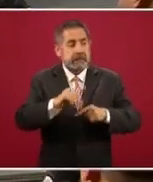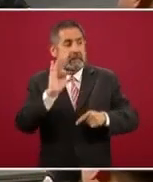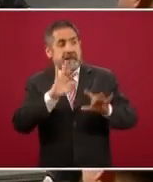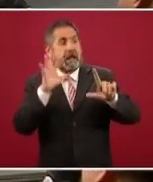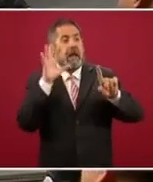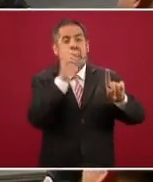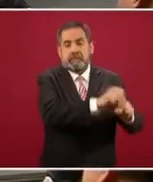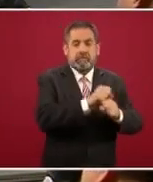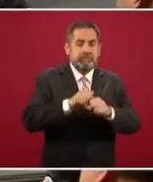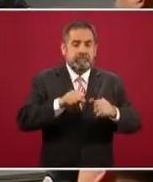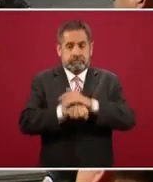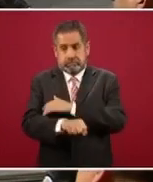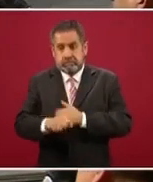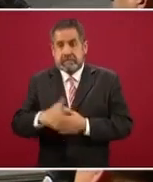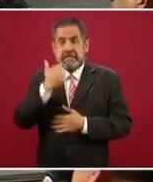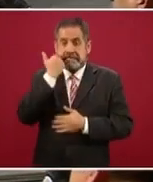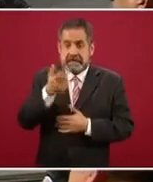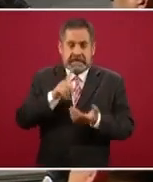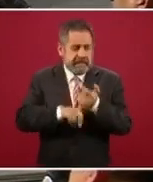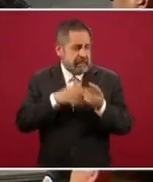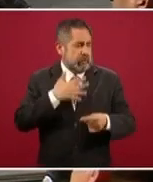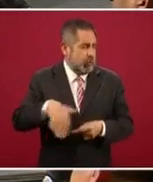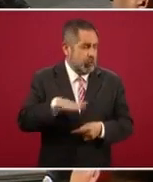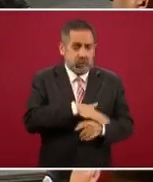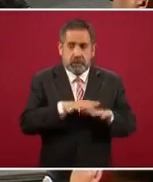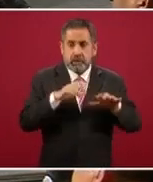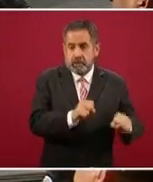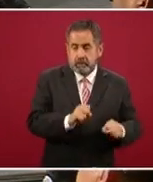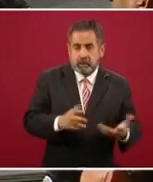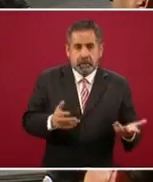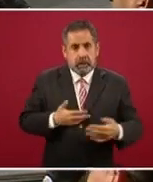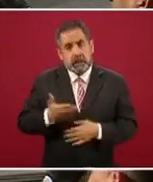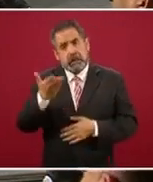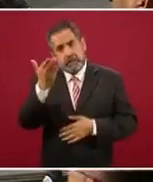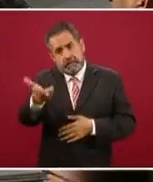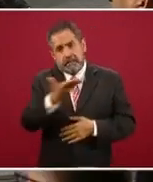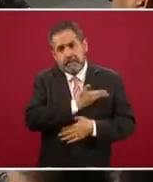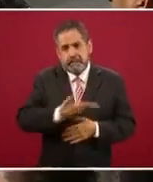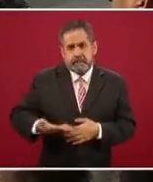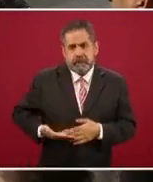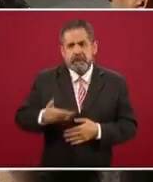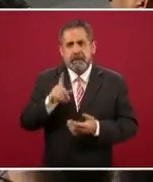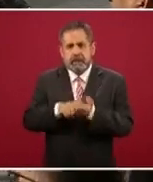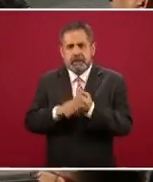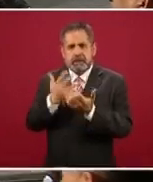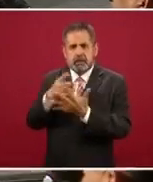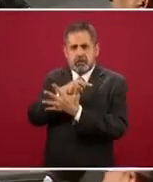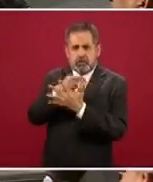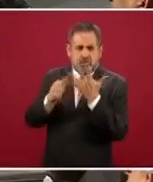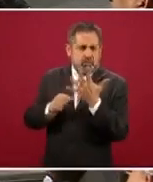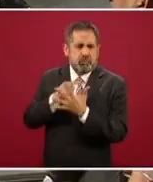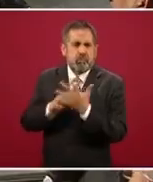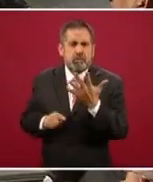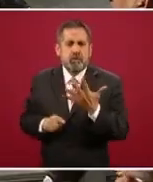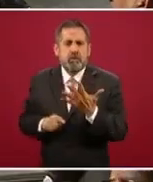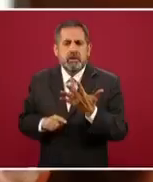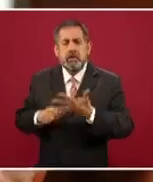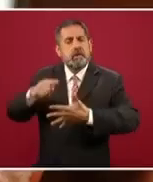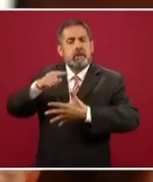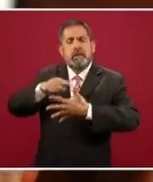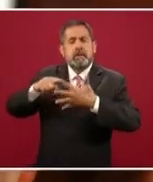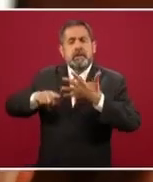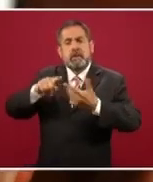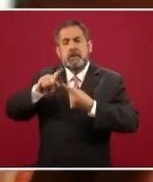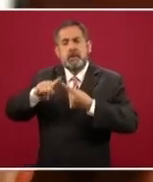linchamiento. Se está buscando hasta por debajo de las piedras. La petición, presidente, tiene 5 puntos. La primera,